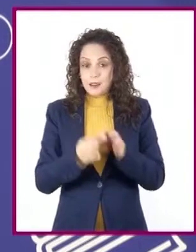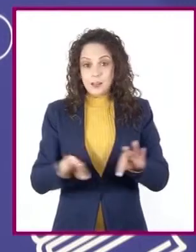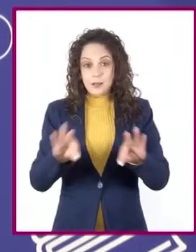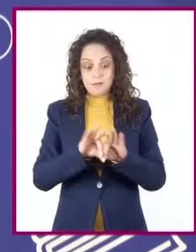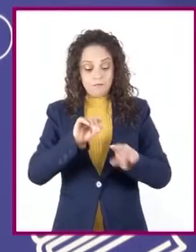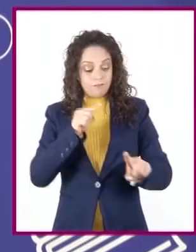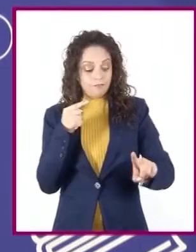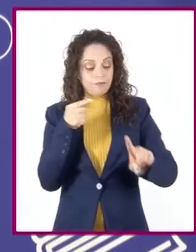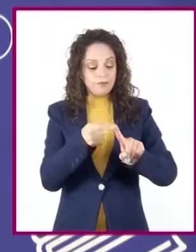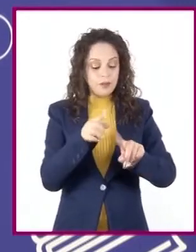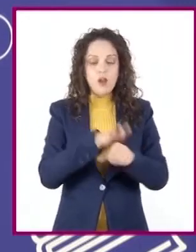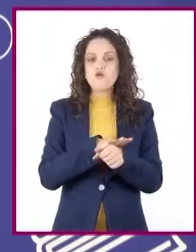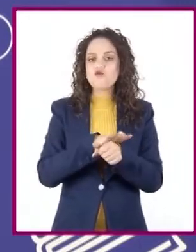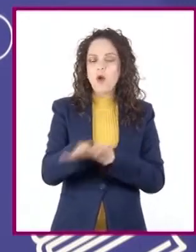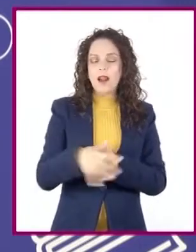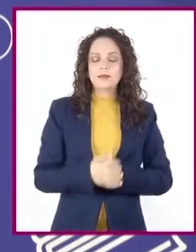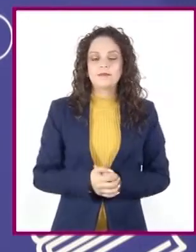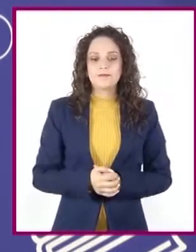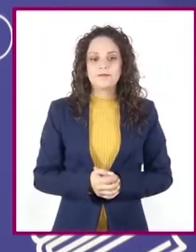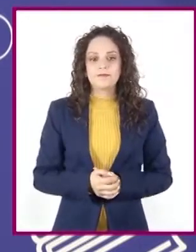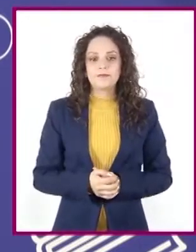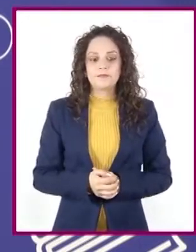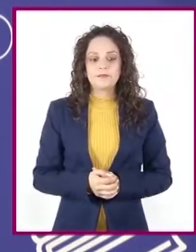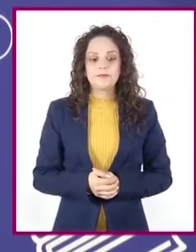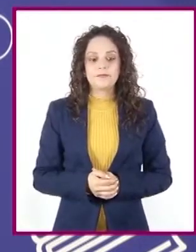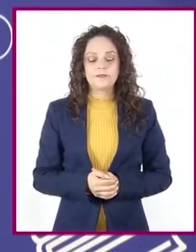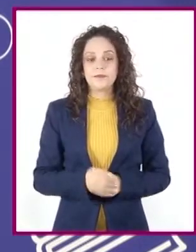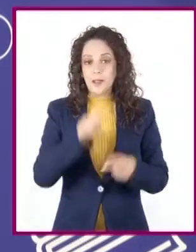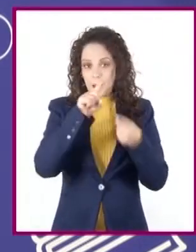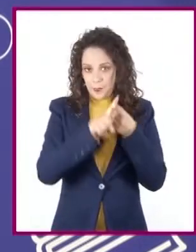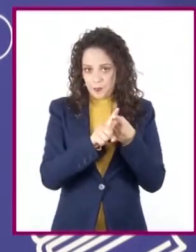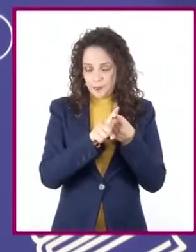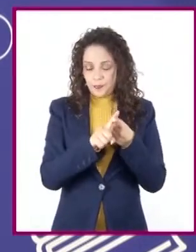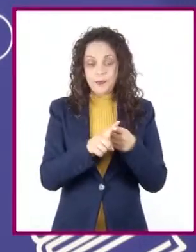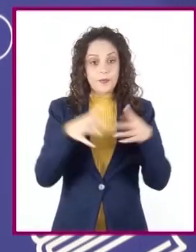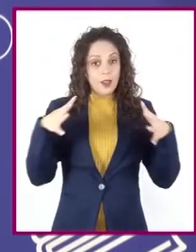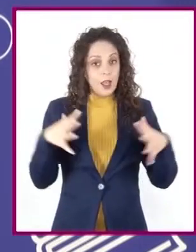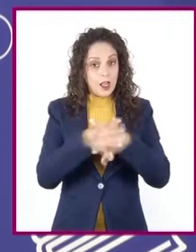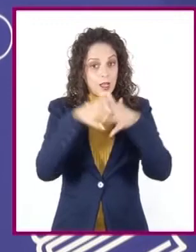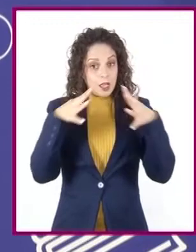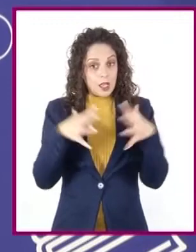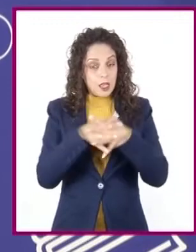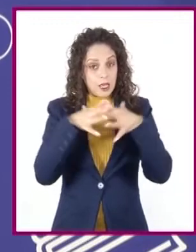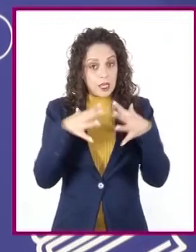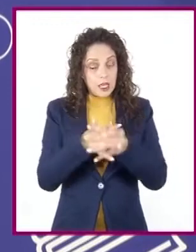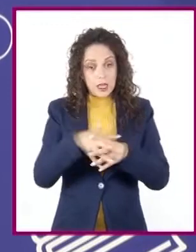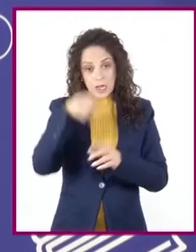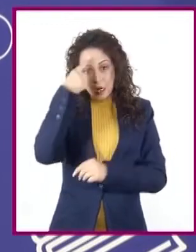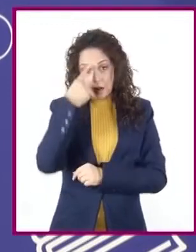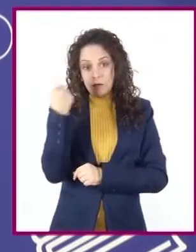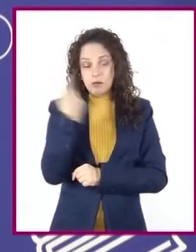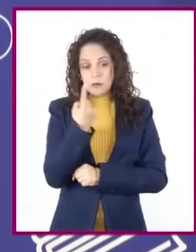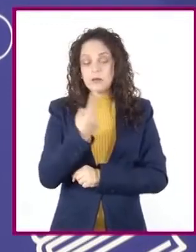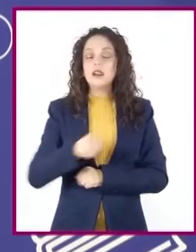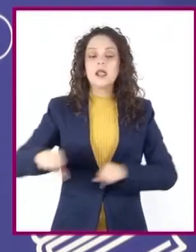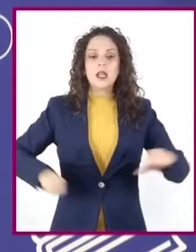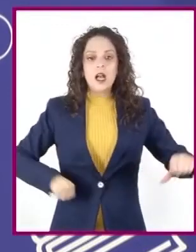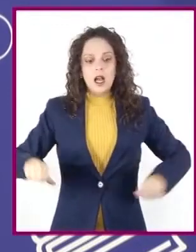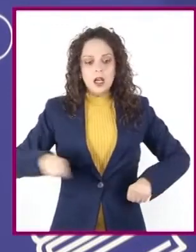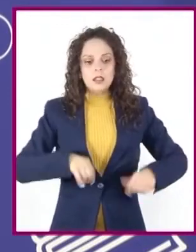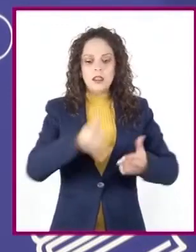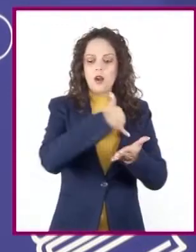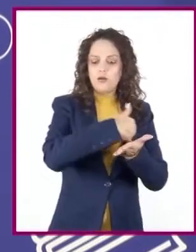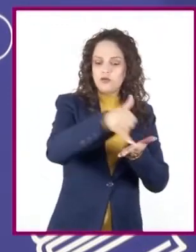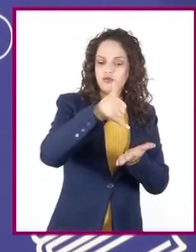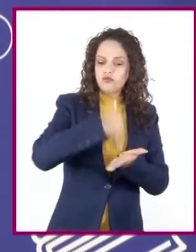fueron: 1. La guerra como principal motor económico, además de actividades como la